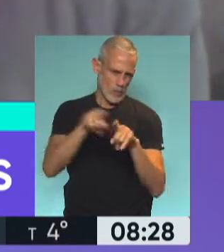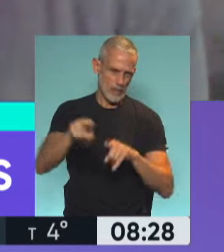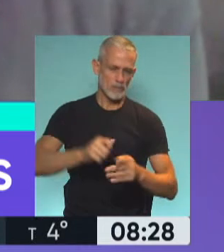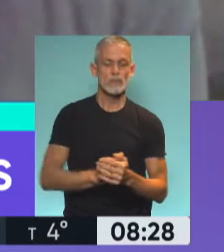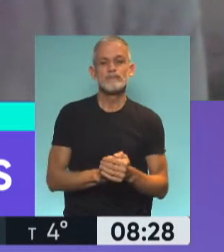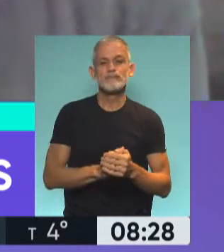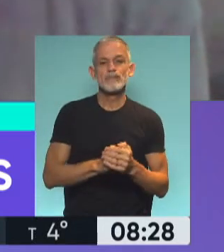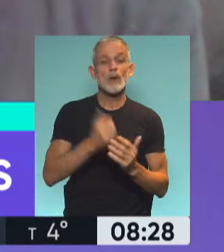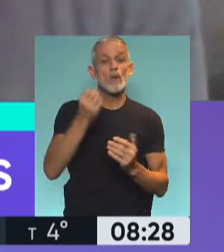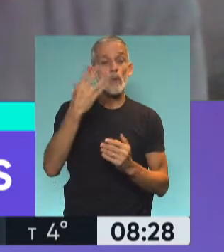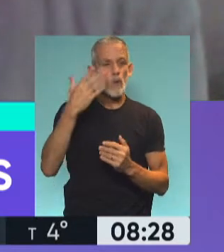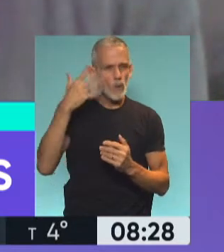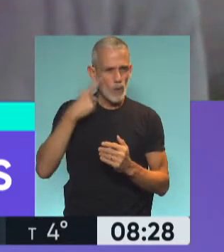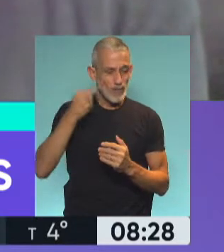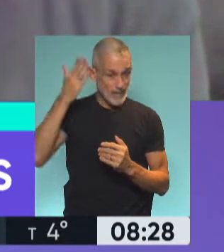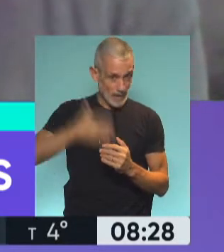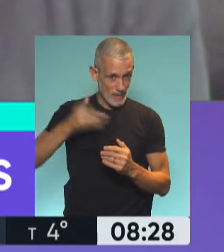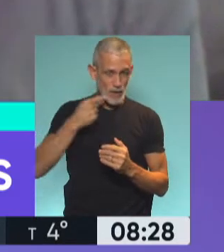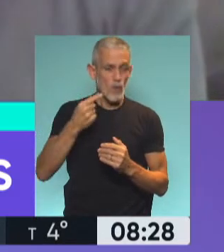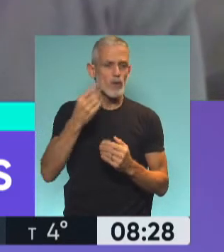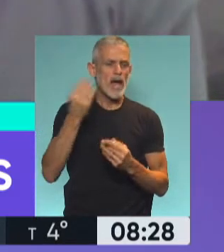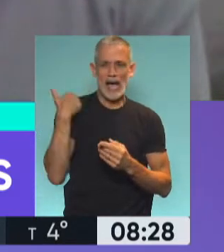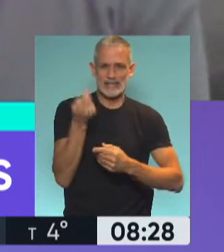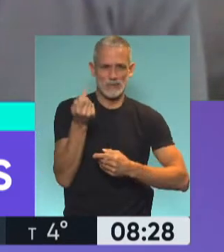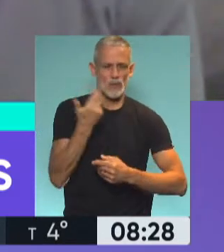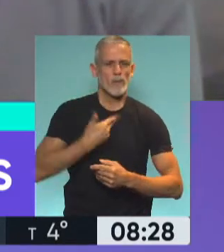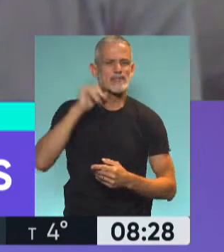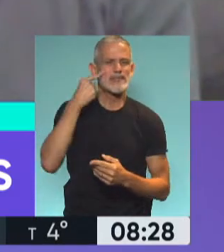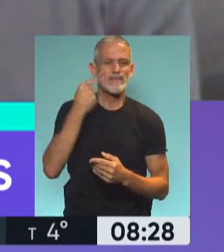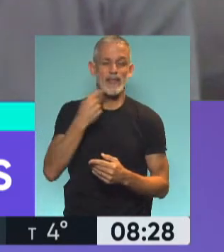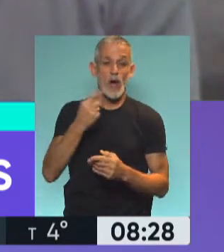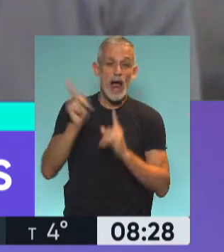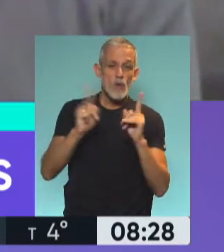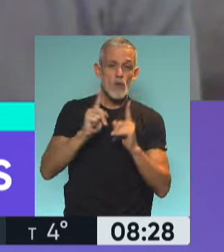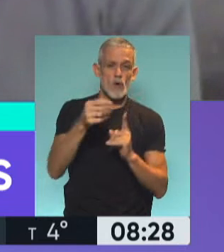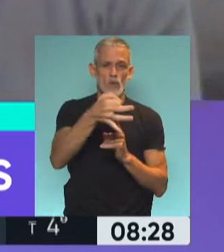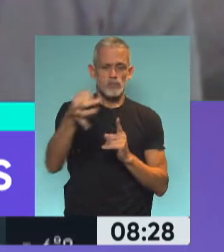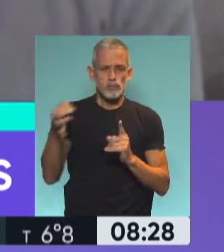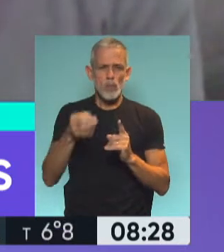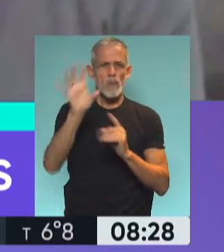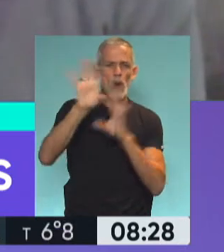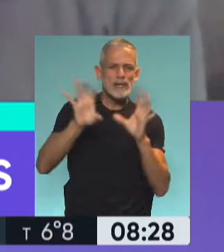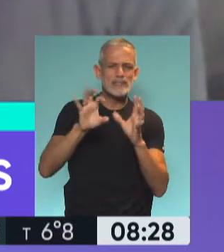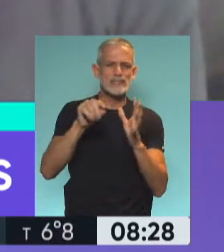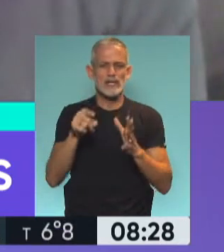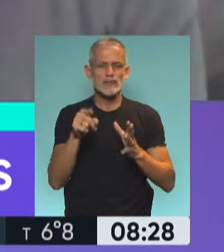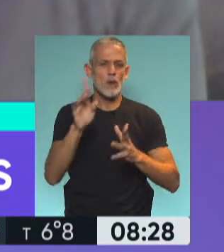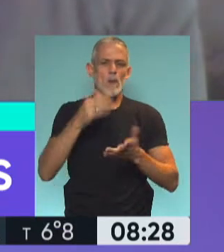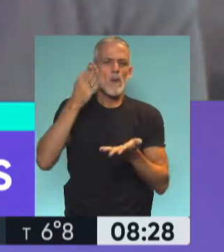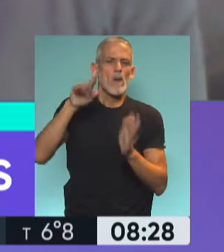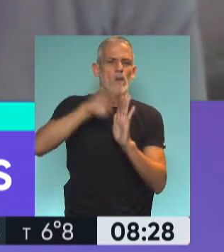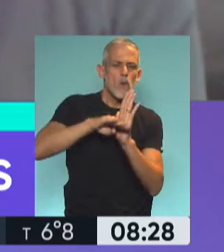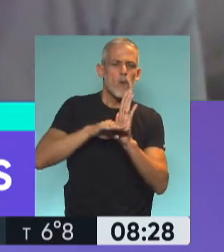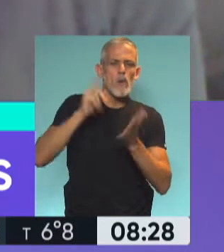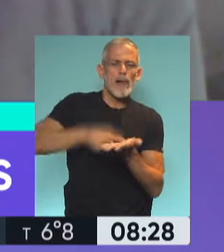Santoro, buen día. El presidente dijo hace horas nada más que algunas localidades, distritos, provincias no habían tomado medidas para